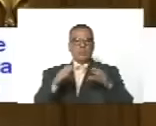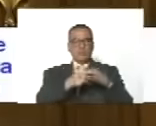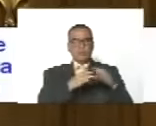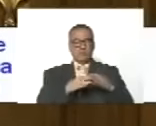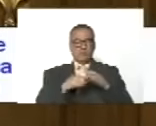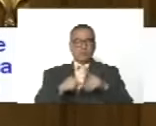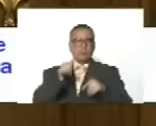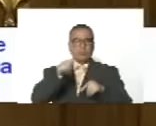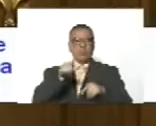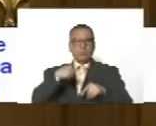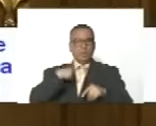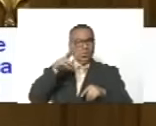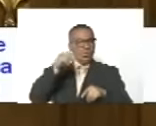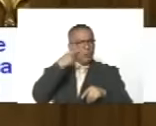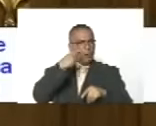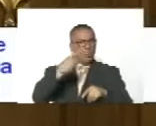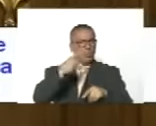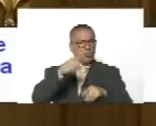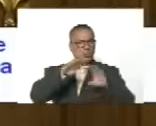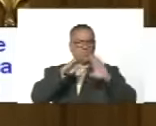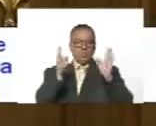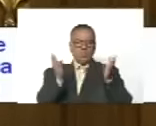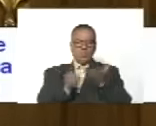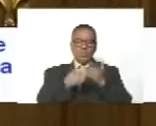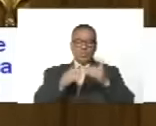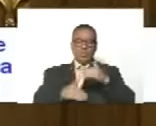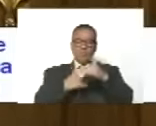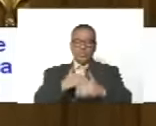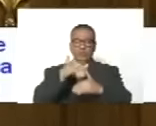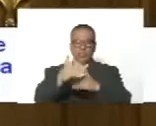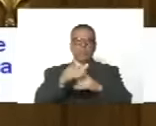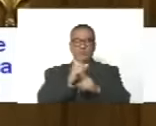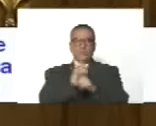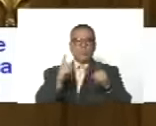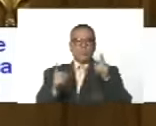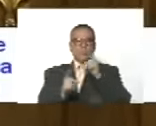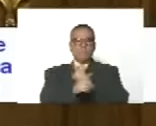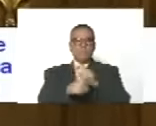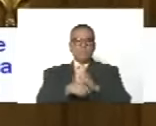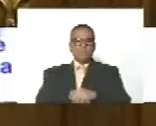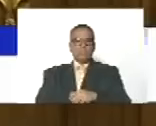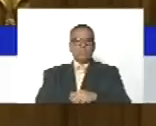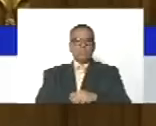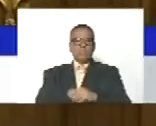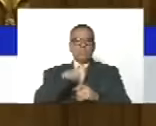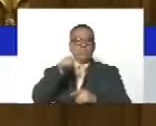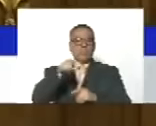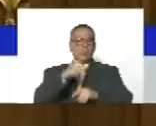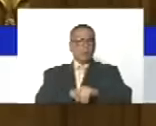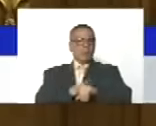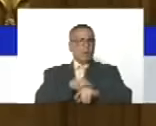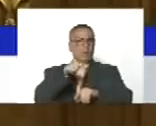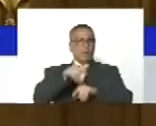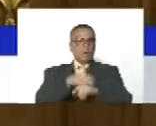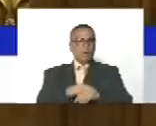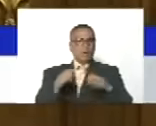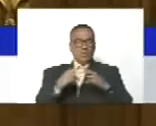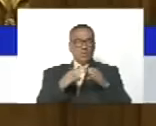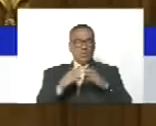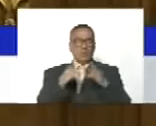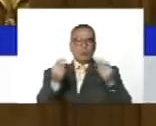colonialismos. Ellos no lo ven, pero el mundo está marchando y está cambiando. Por cierto, recientemente hubo una reunión